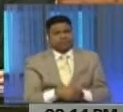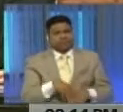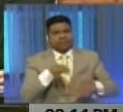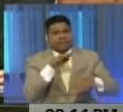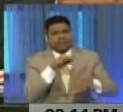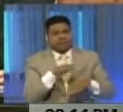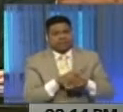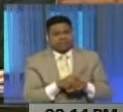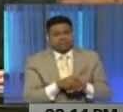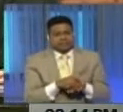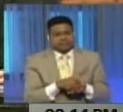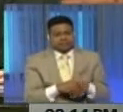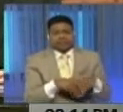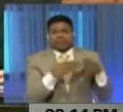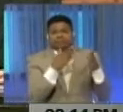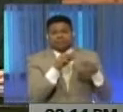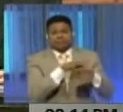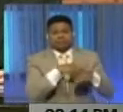del Coltán,